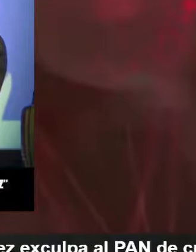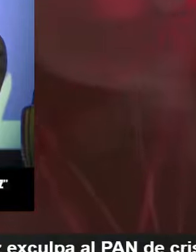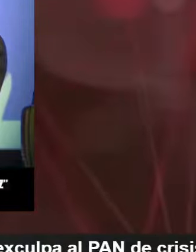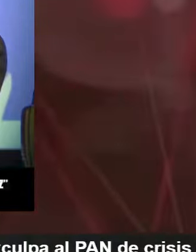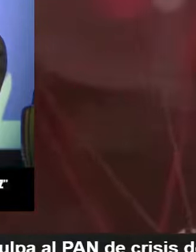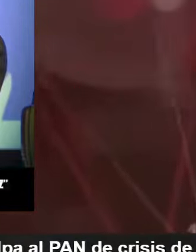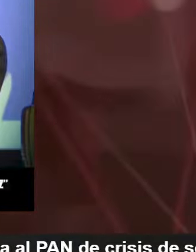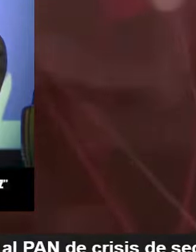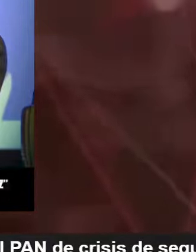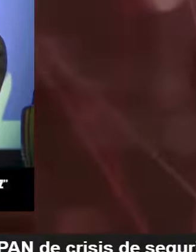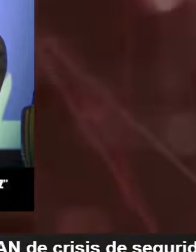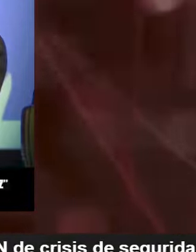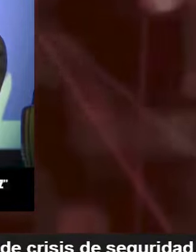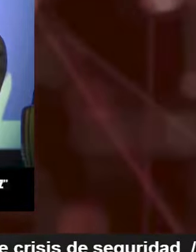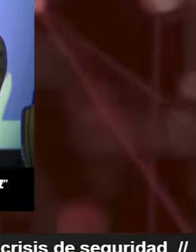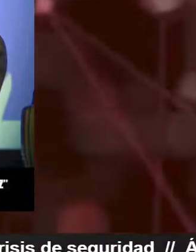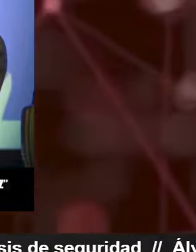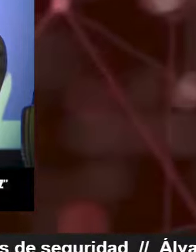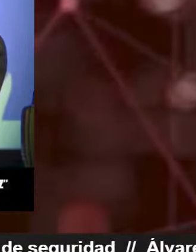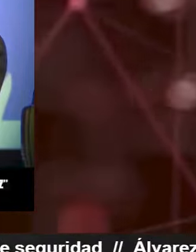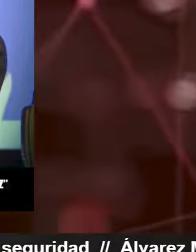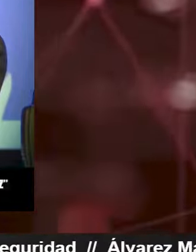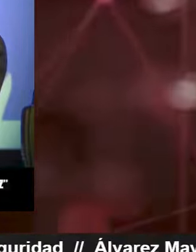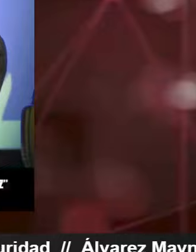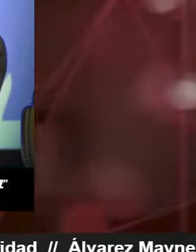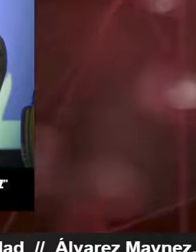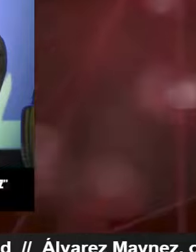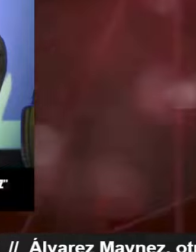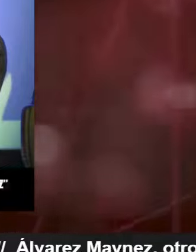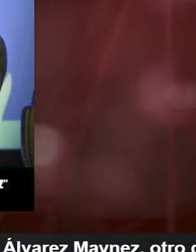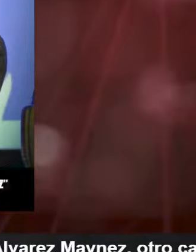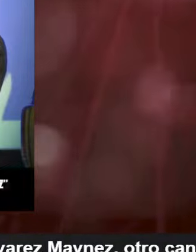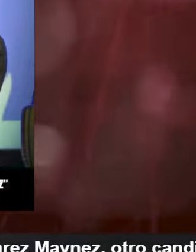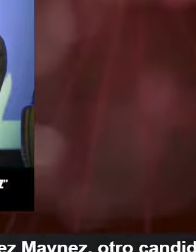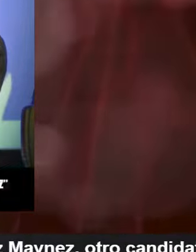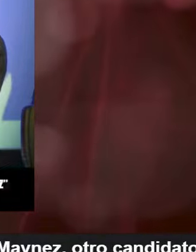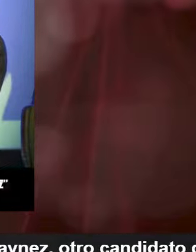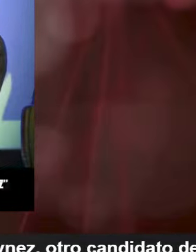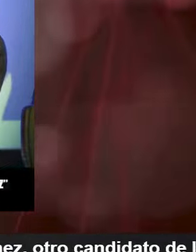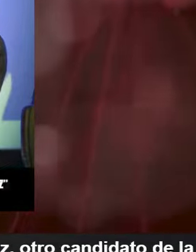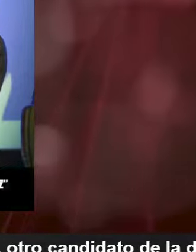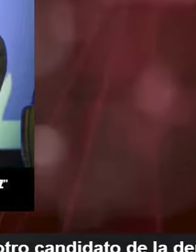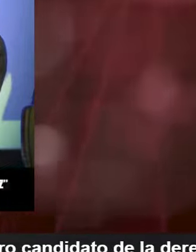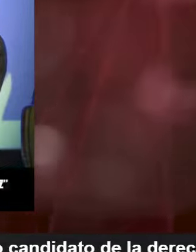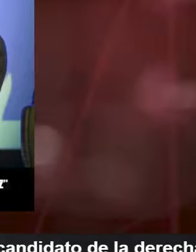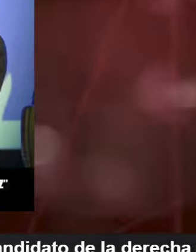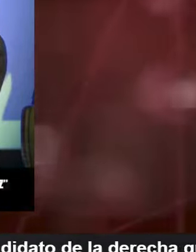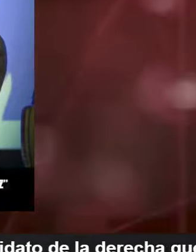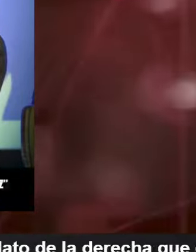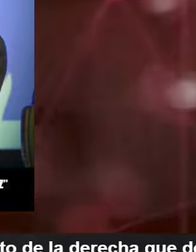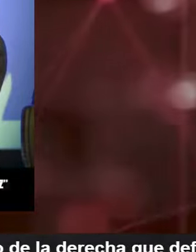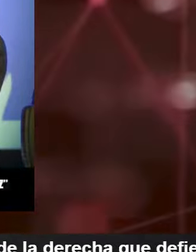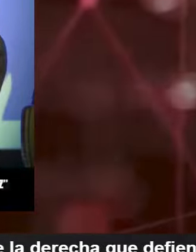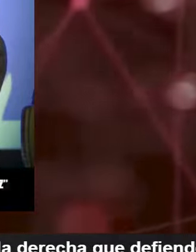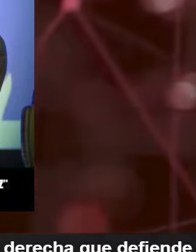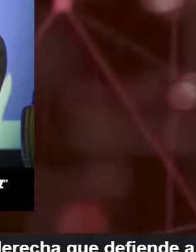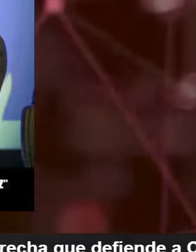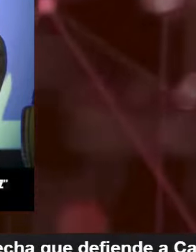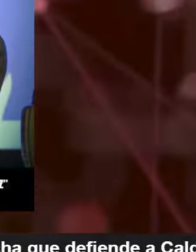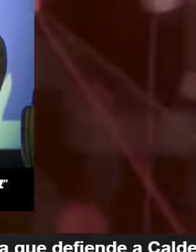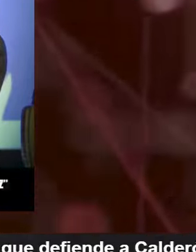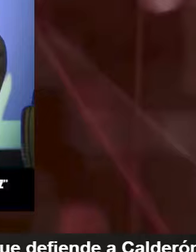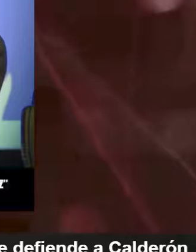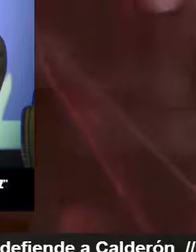más que el presidente ahora vamos a ver la participación del diputado Sergio Gutiérrez del partido movimiento regeneración nacional pues